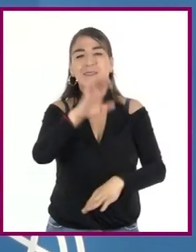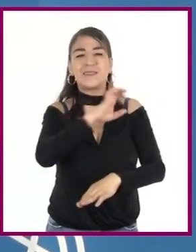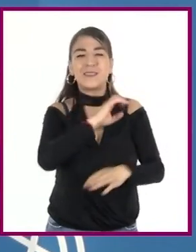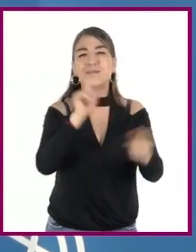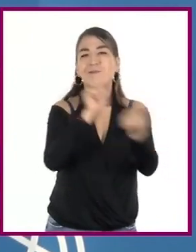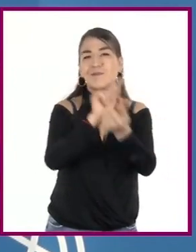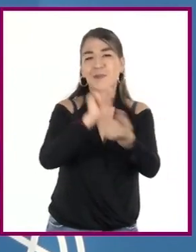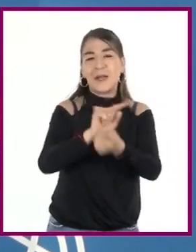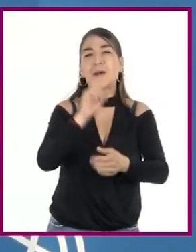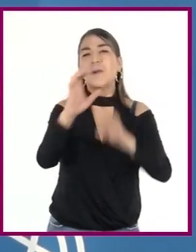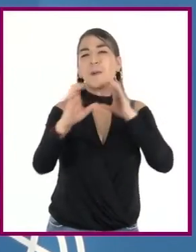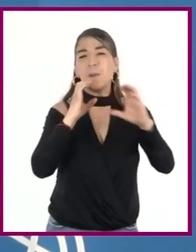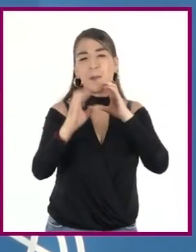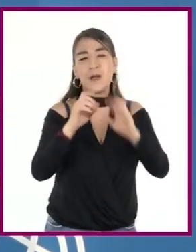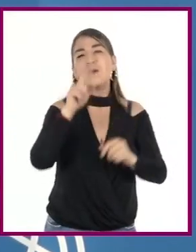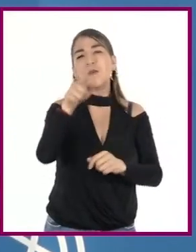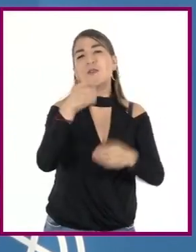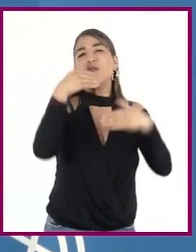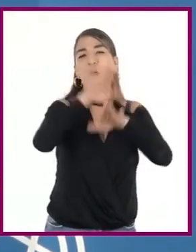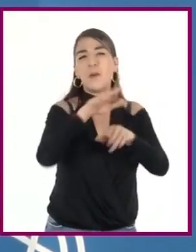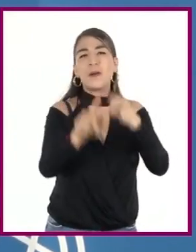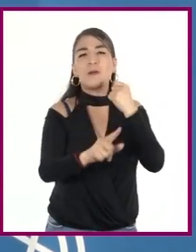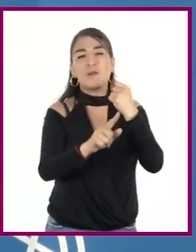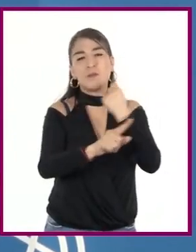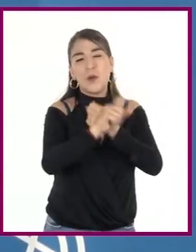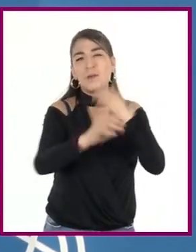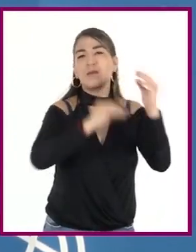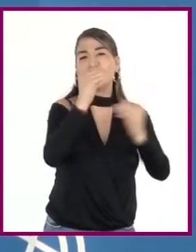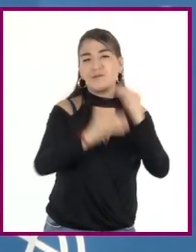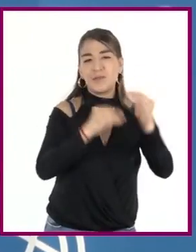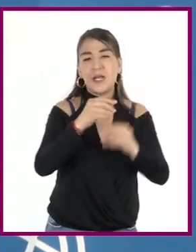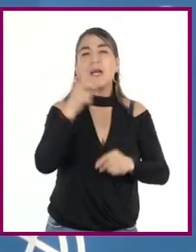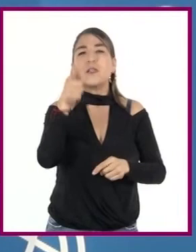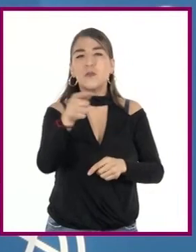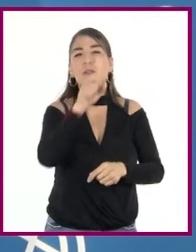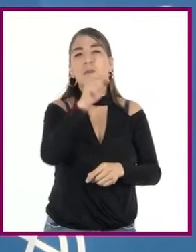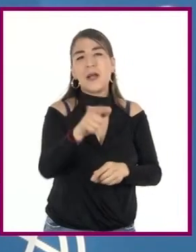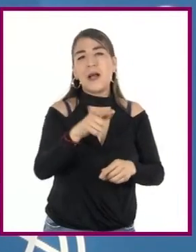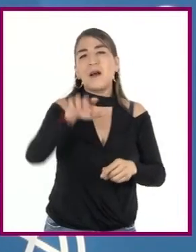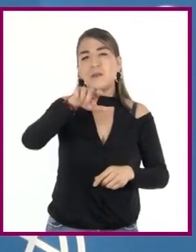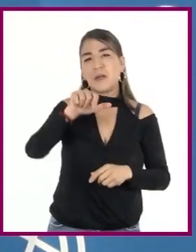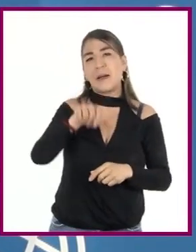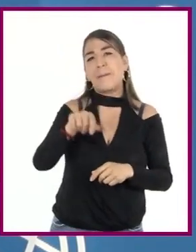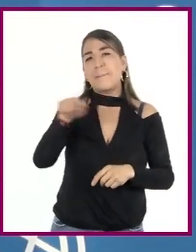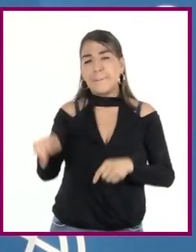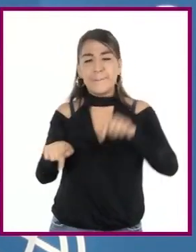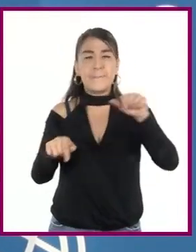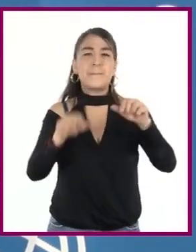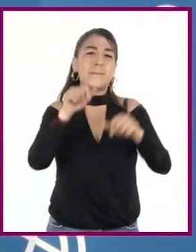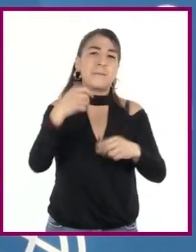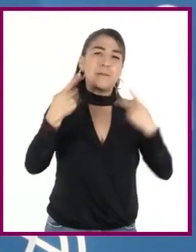mantienen comunicación sobre los conflictos que han tenido y lo que ambas partes sintieron.